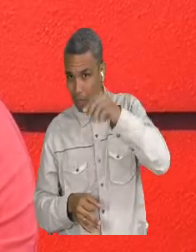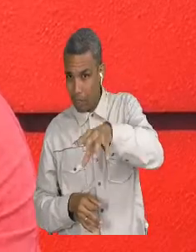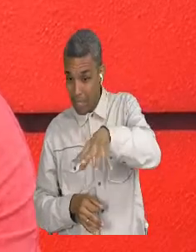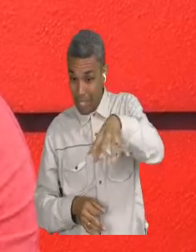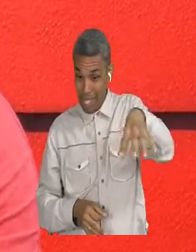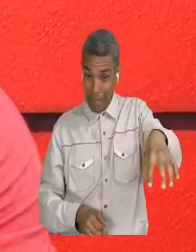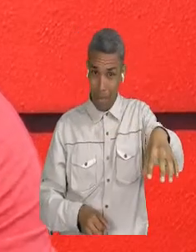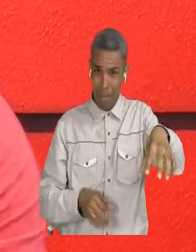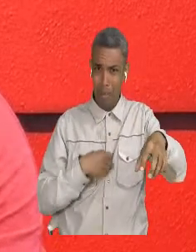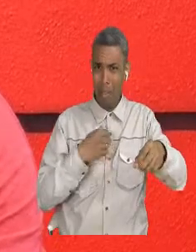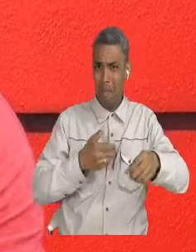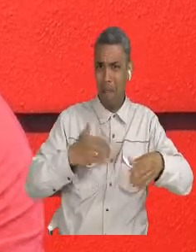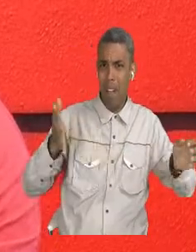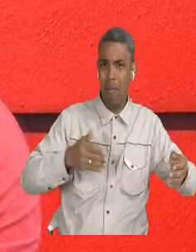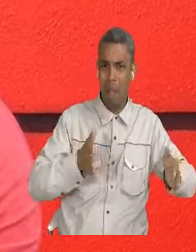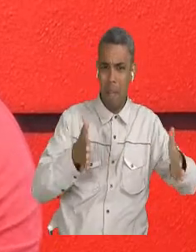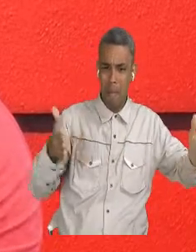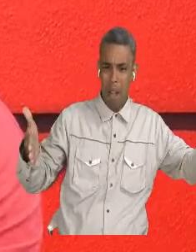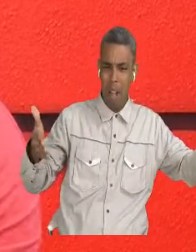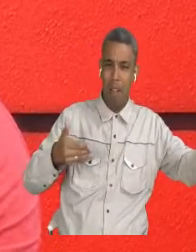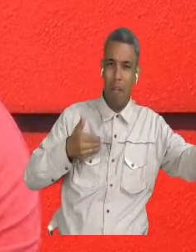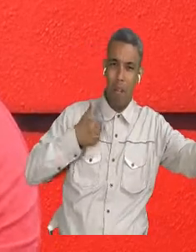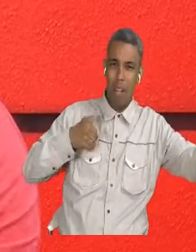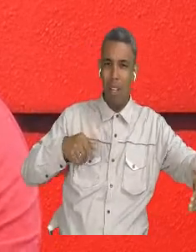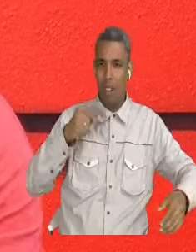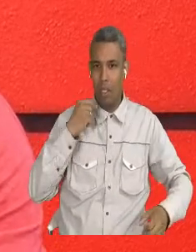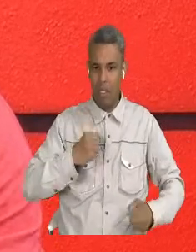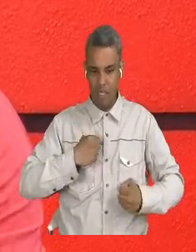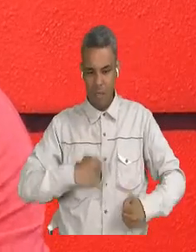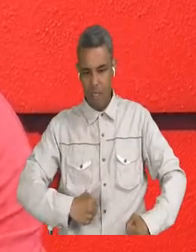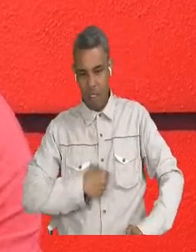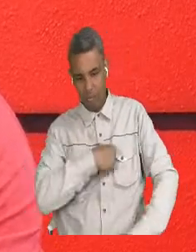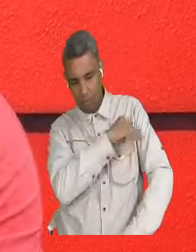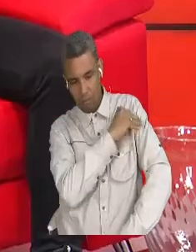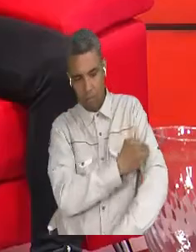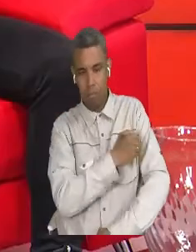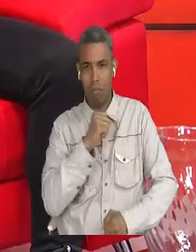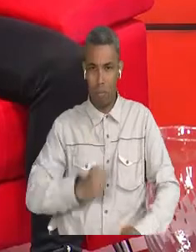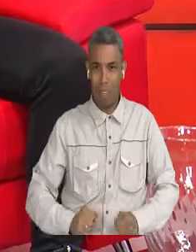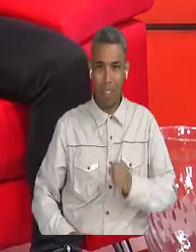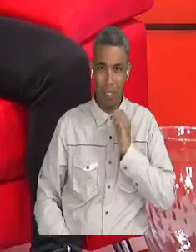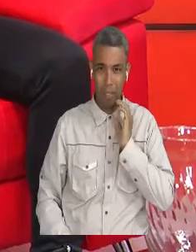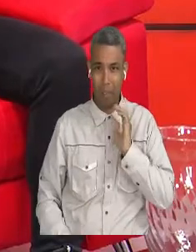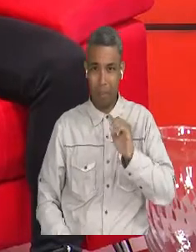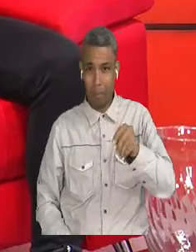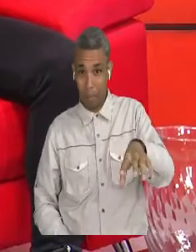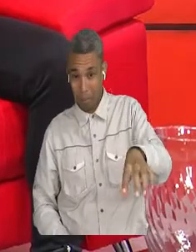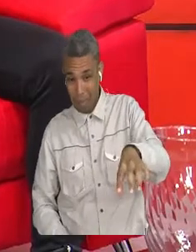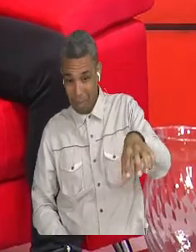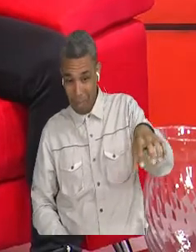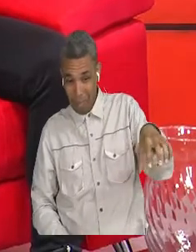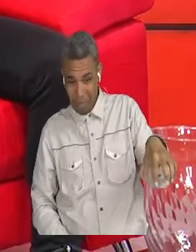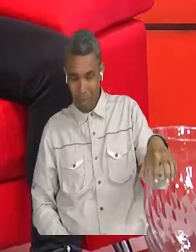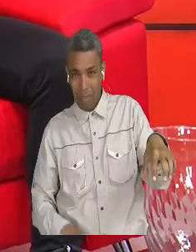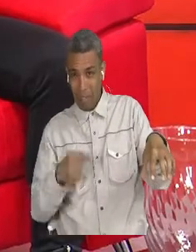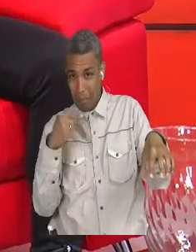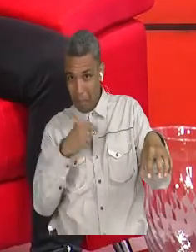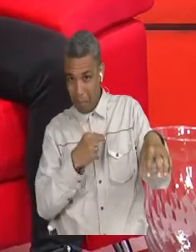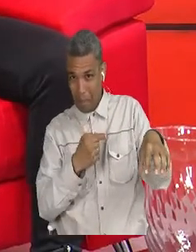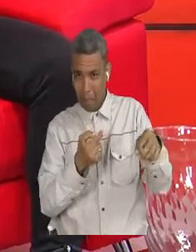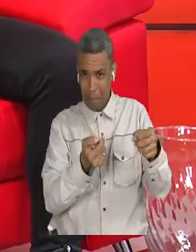tenemos prácticamente las mancuernas, las barras, los discos, ¿sí? También está la zona de core, que es una zona donde está todo el sintético, la zona